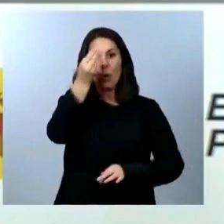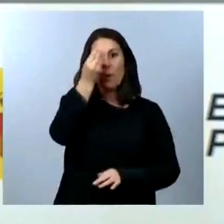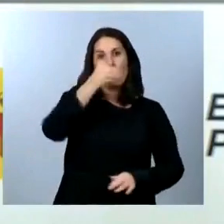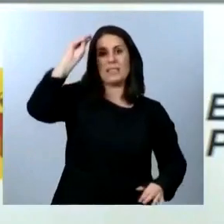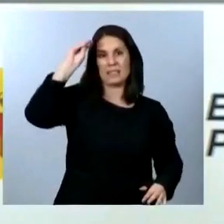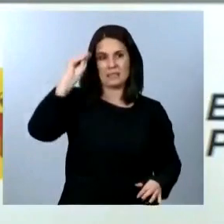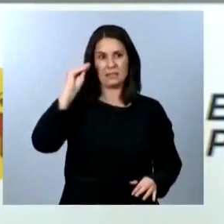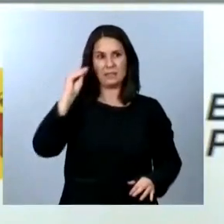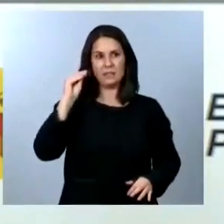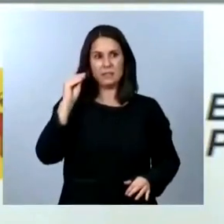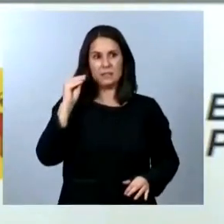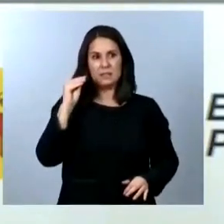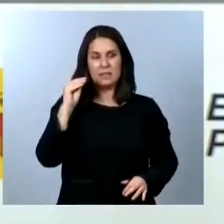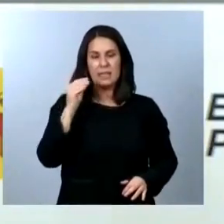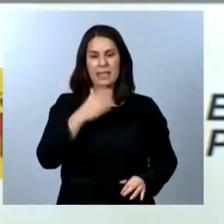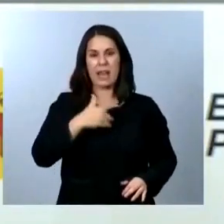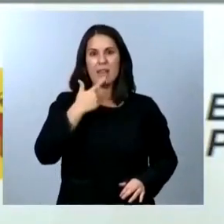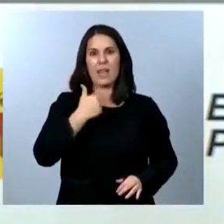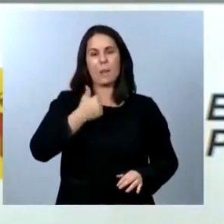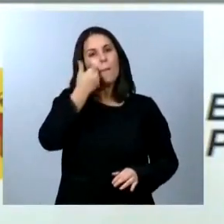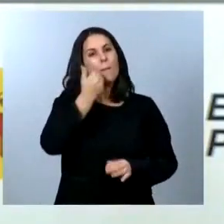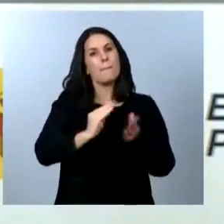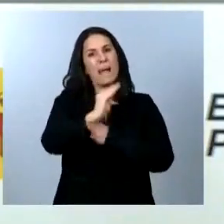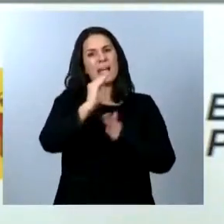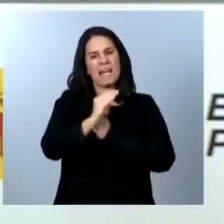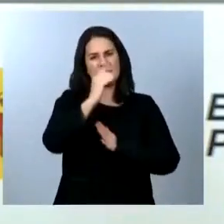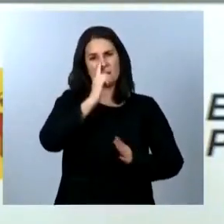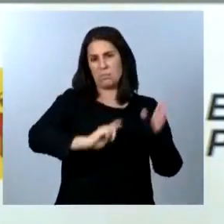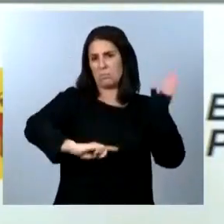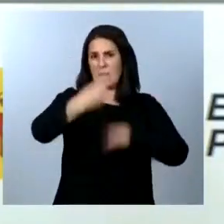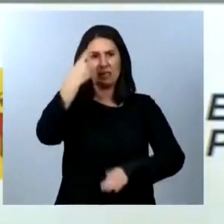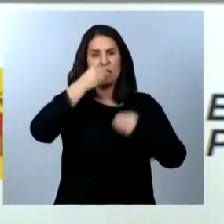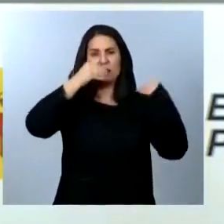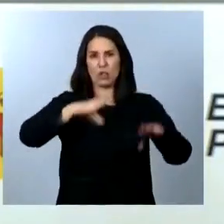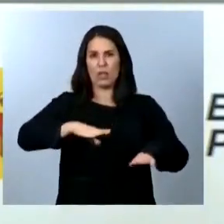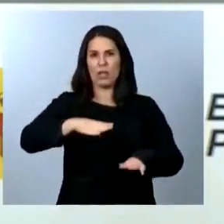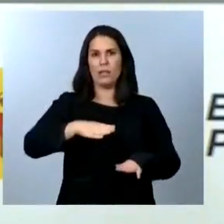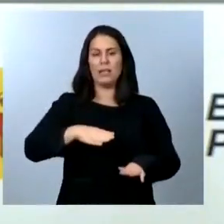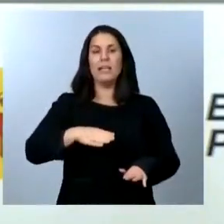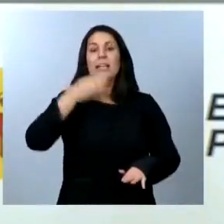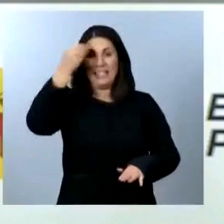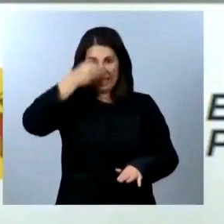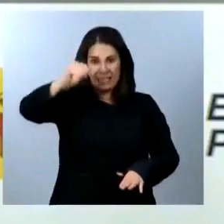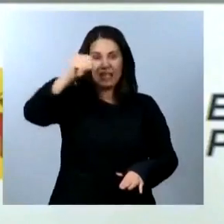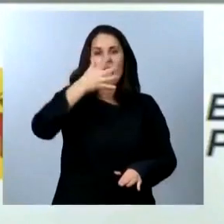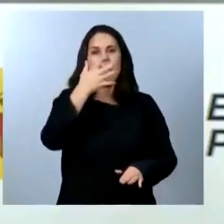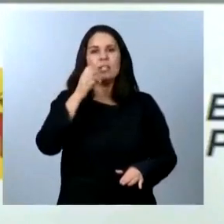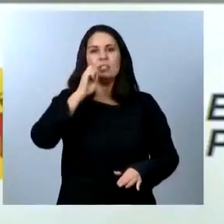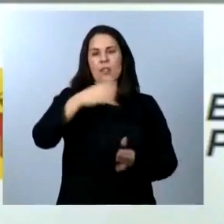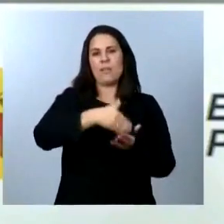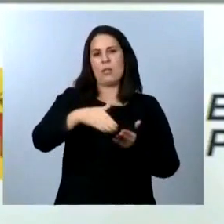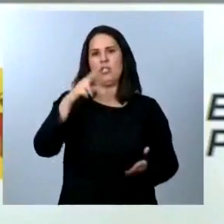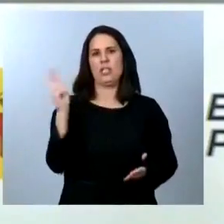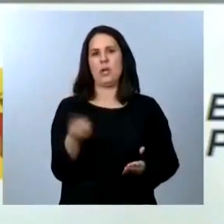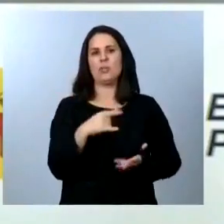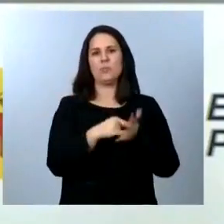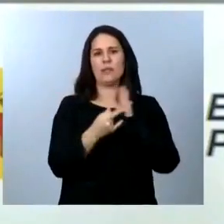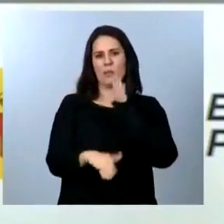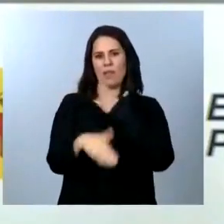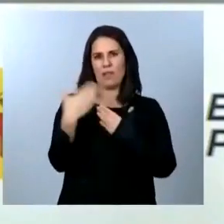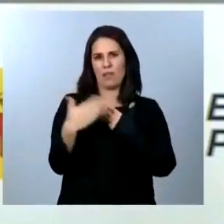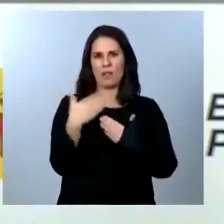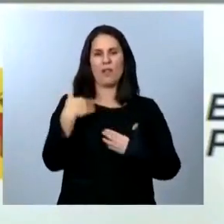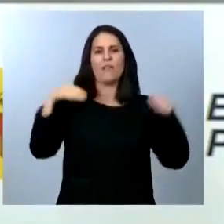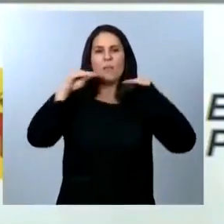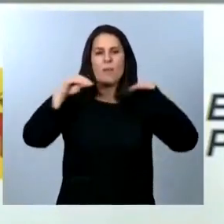mayor partida de becas de la historia, con un incremento de 514 millones de euros y un plan de modernización de la formación profesional con